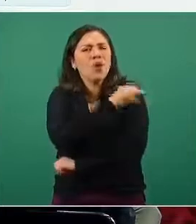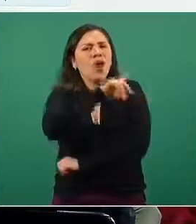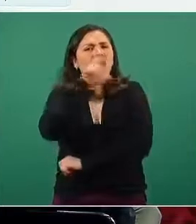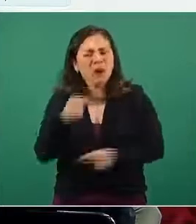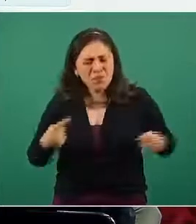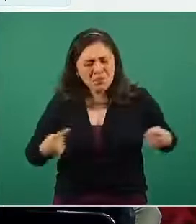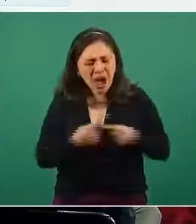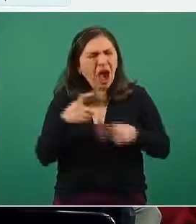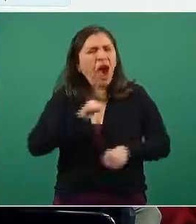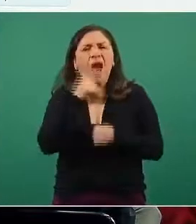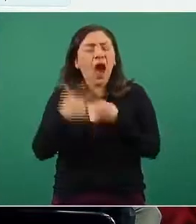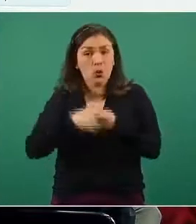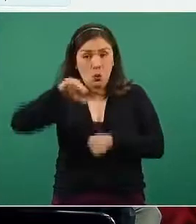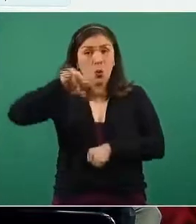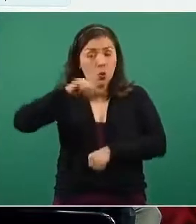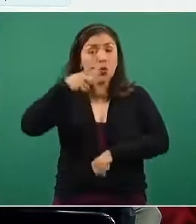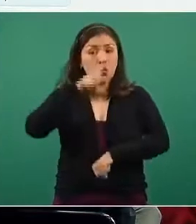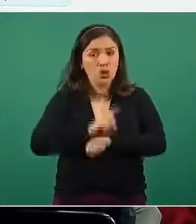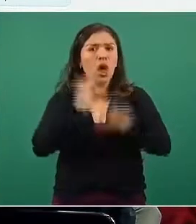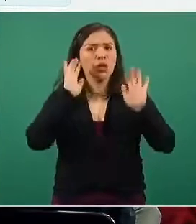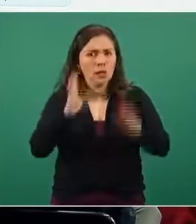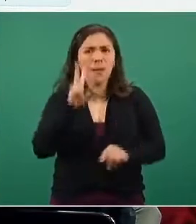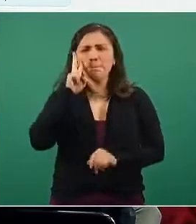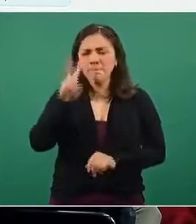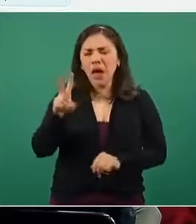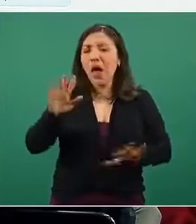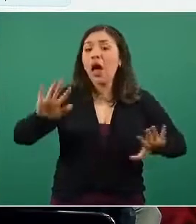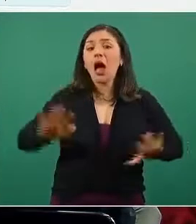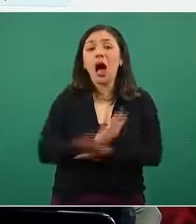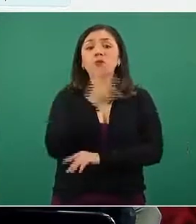e inmunización. El día de hoy también se actualiza a